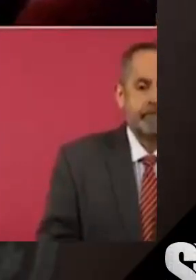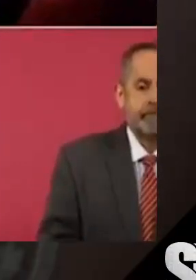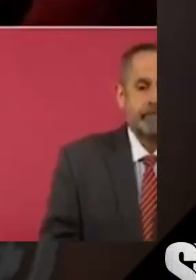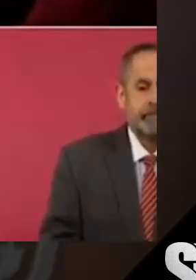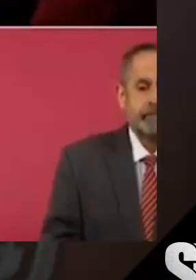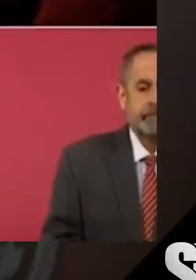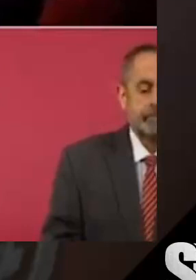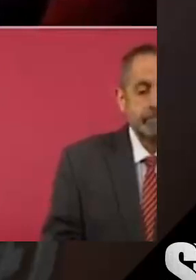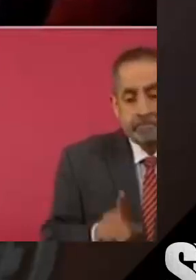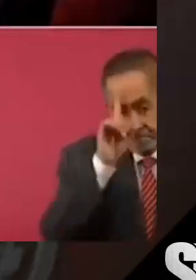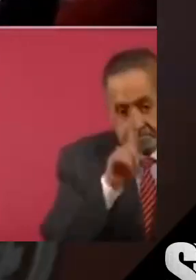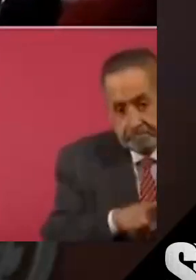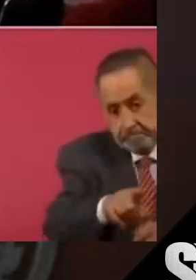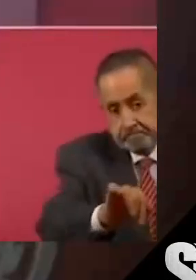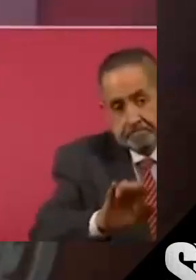Pues yo creo que sí.